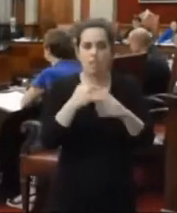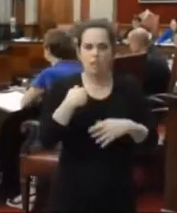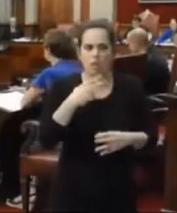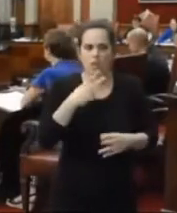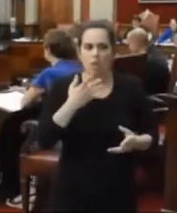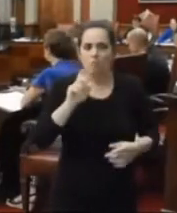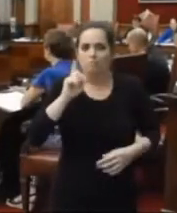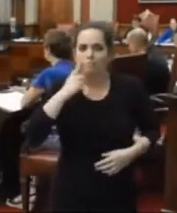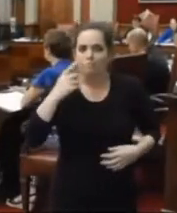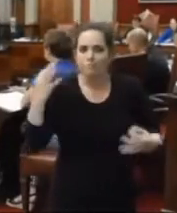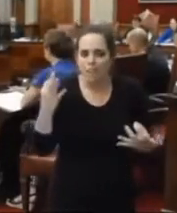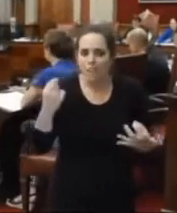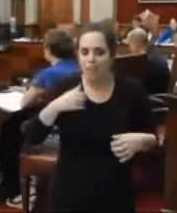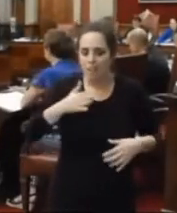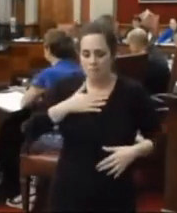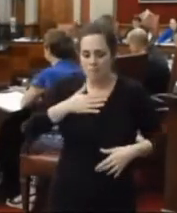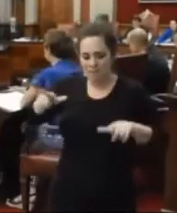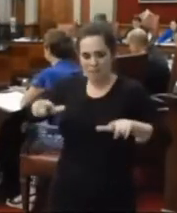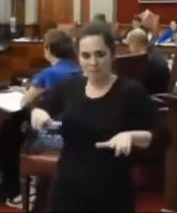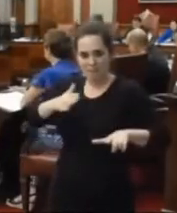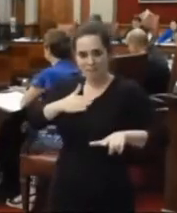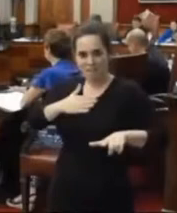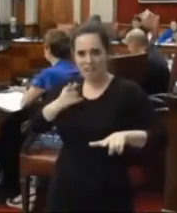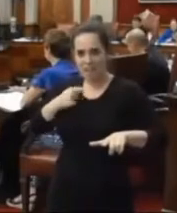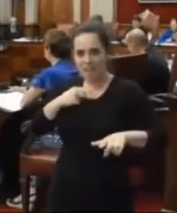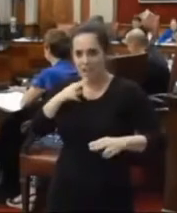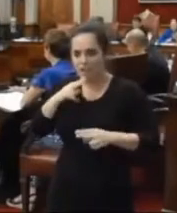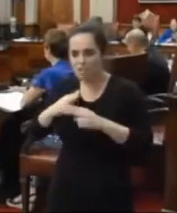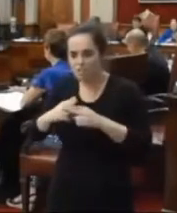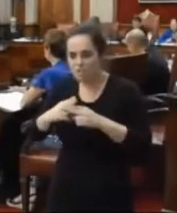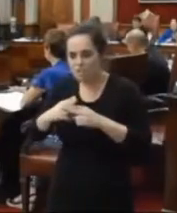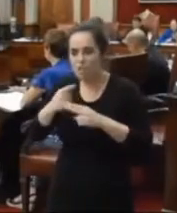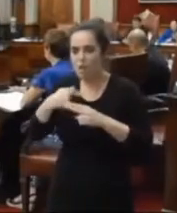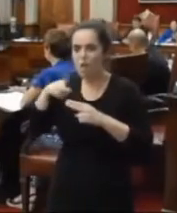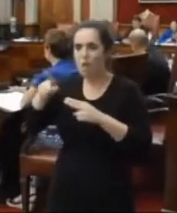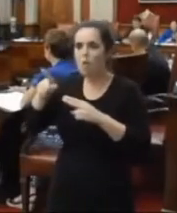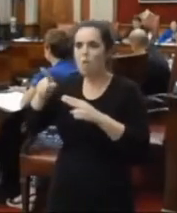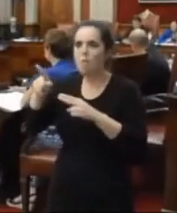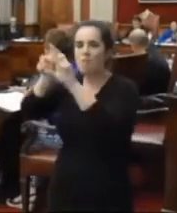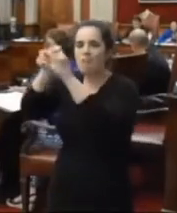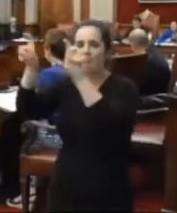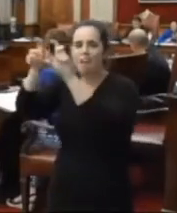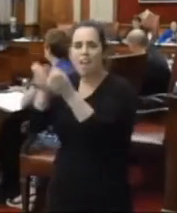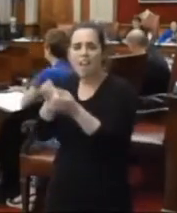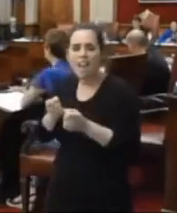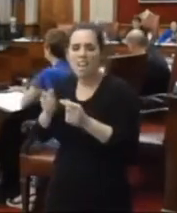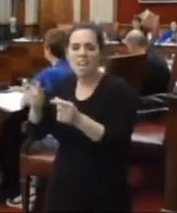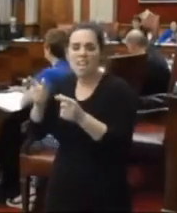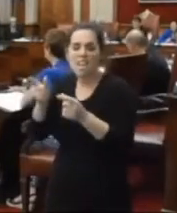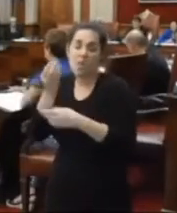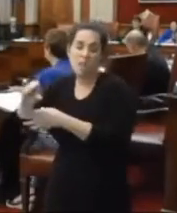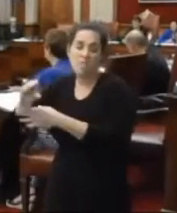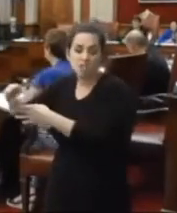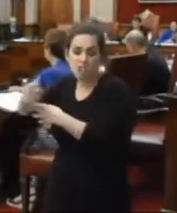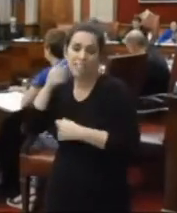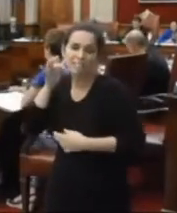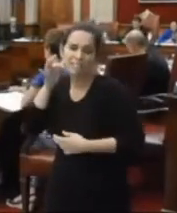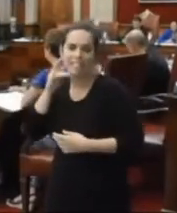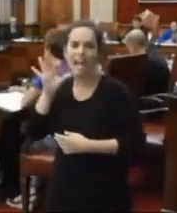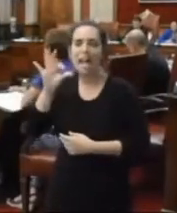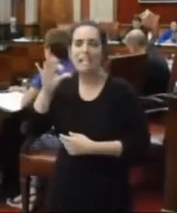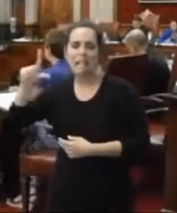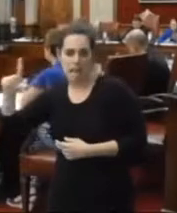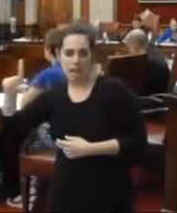mi solar estaba inscrito a nombre de Inversiones Las Teresitas, Sociedad Limitada, y mi